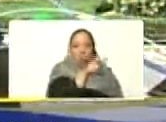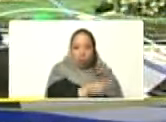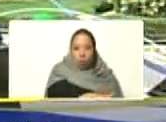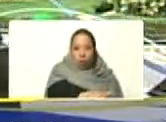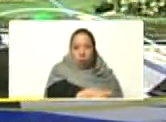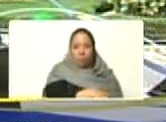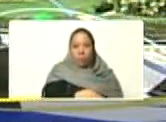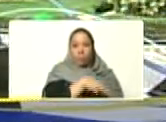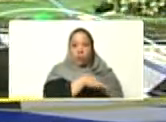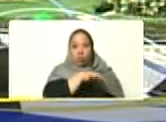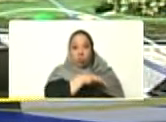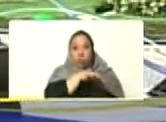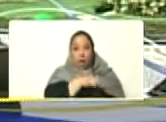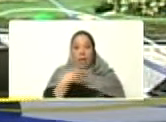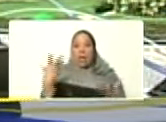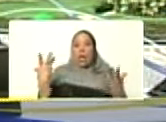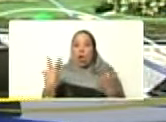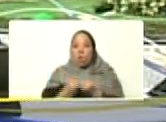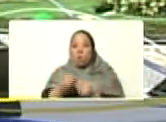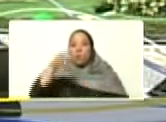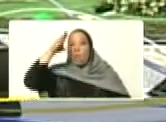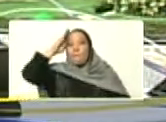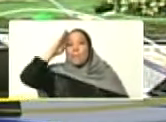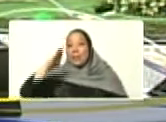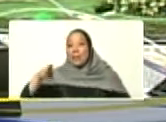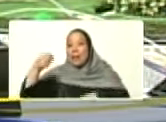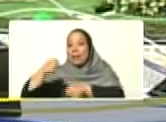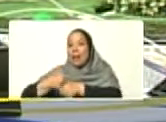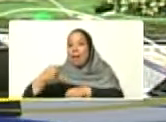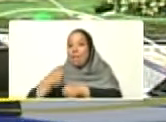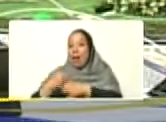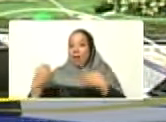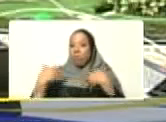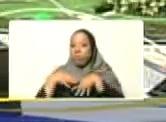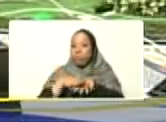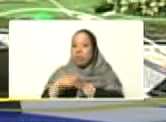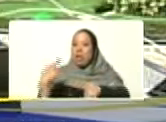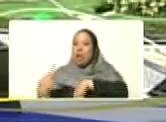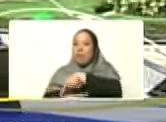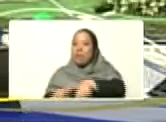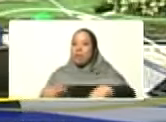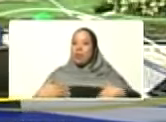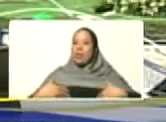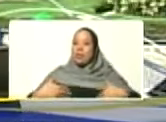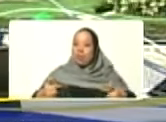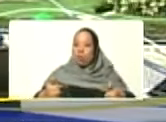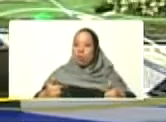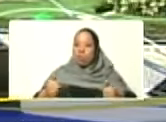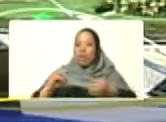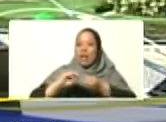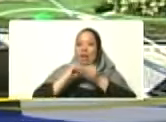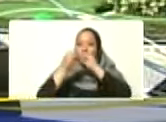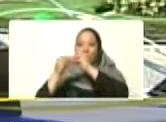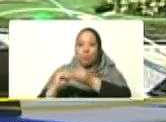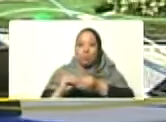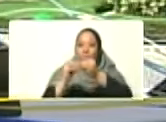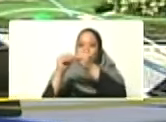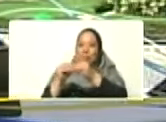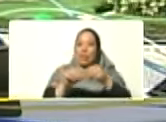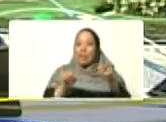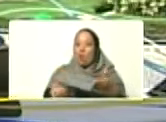poder popular y el poder militar, para hacer la revolución de la salud, la recuperación completa de la